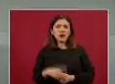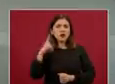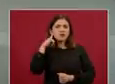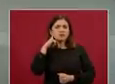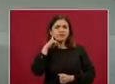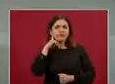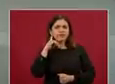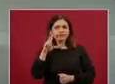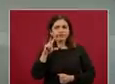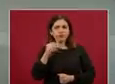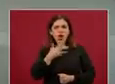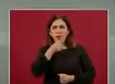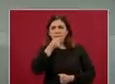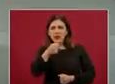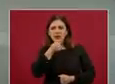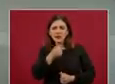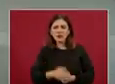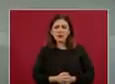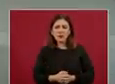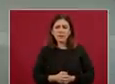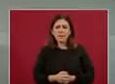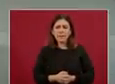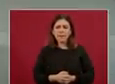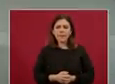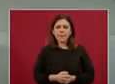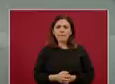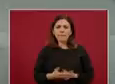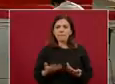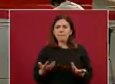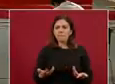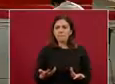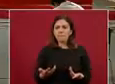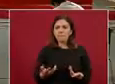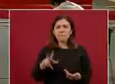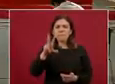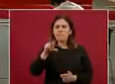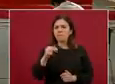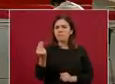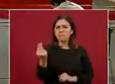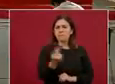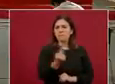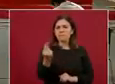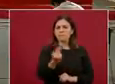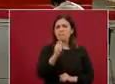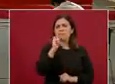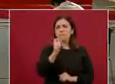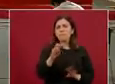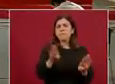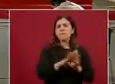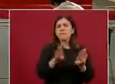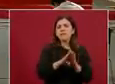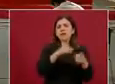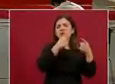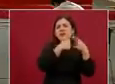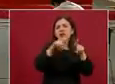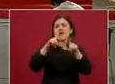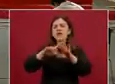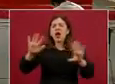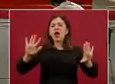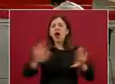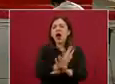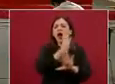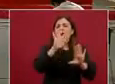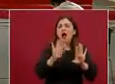los laboratorios? No necesariamente, digamos, eso tiene que ver lógicamente los grados de mutación que en un